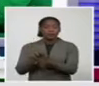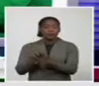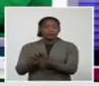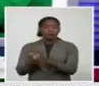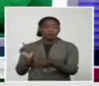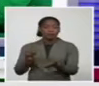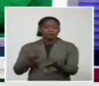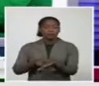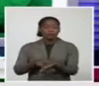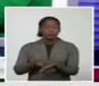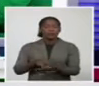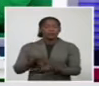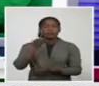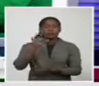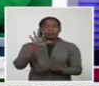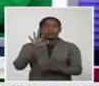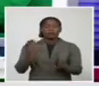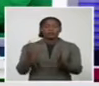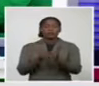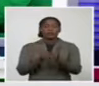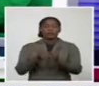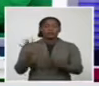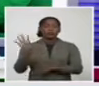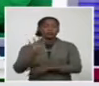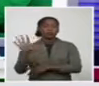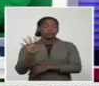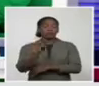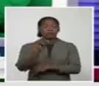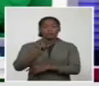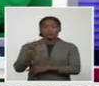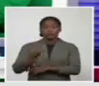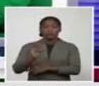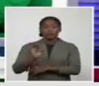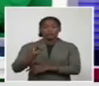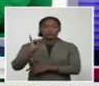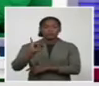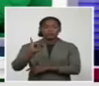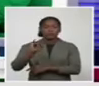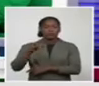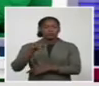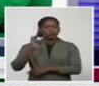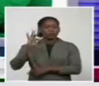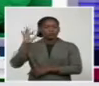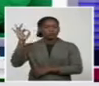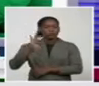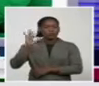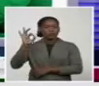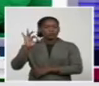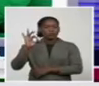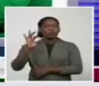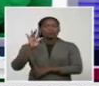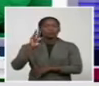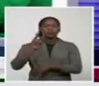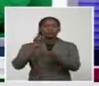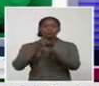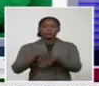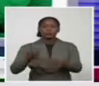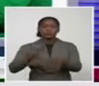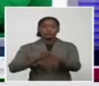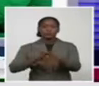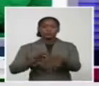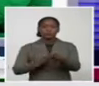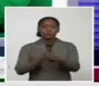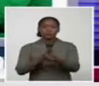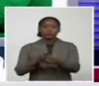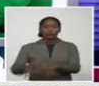5.055 personas, el 6,8%, que tienen como fuente de infección el exterior de nuestro